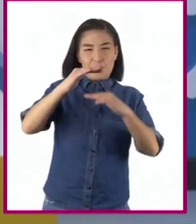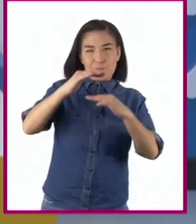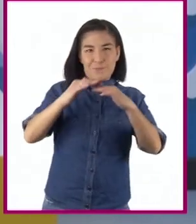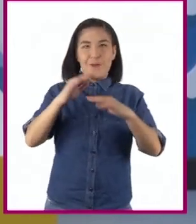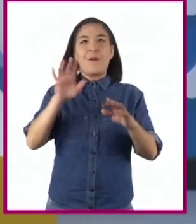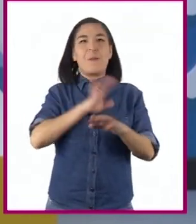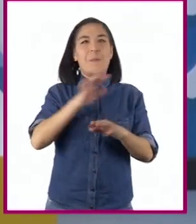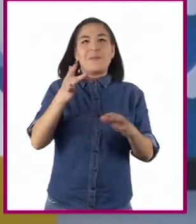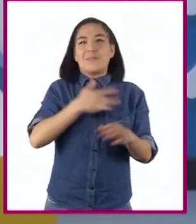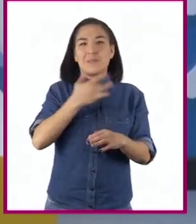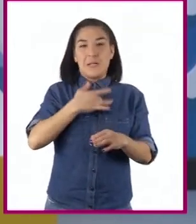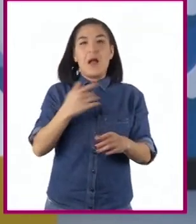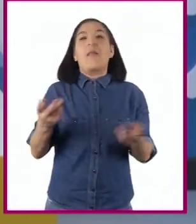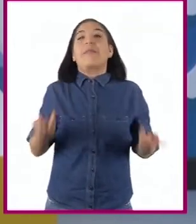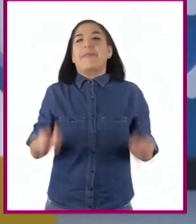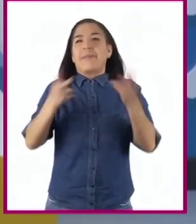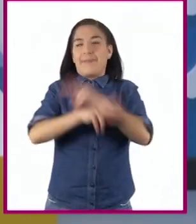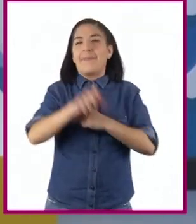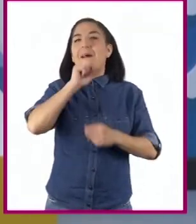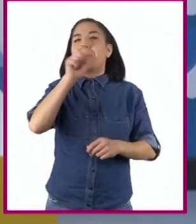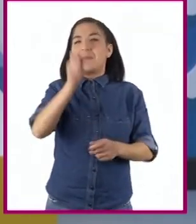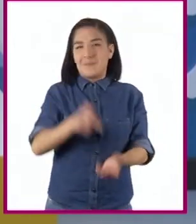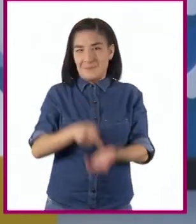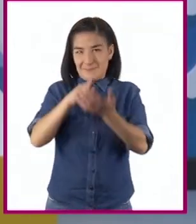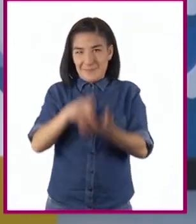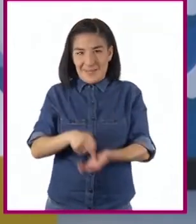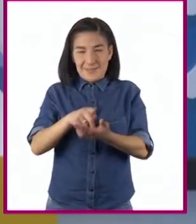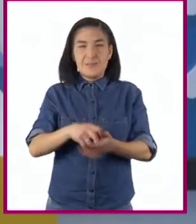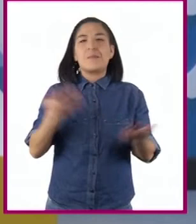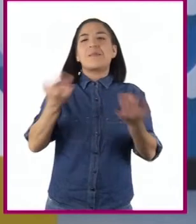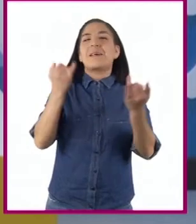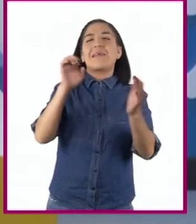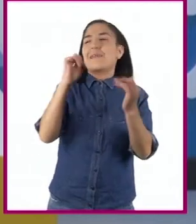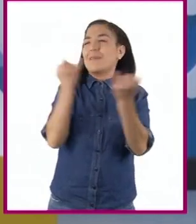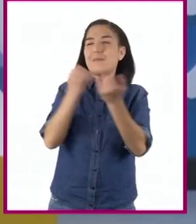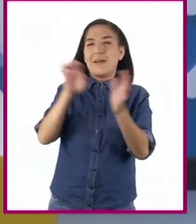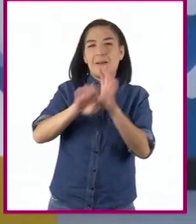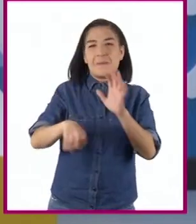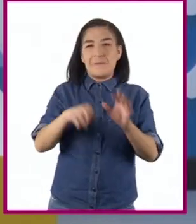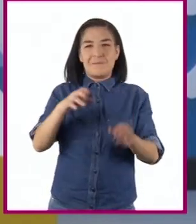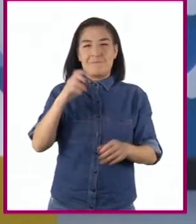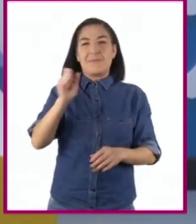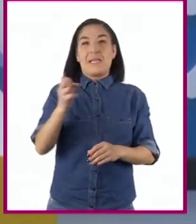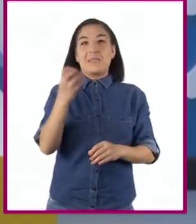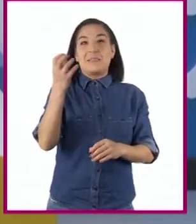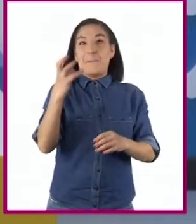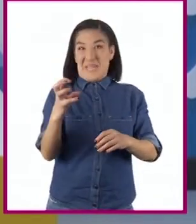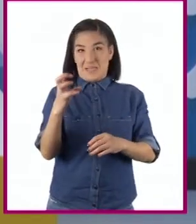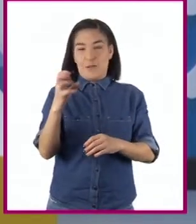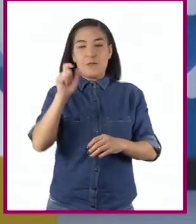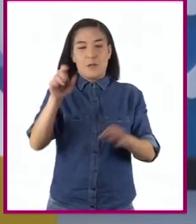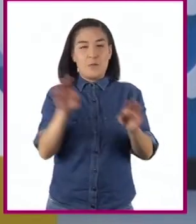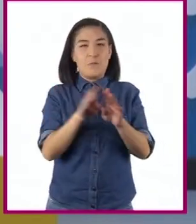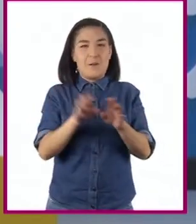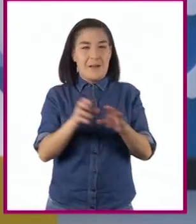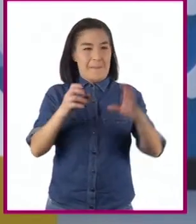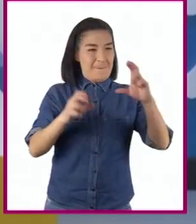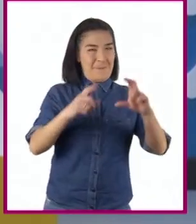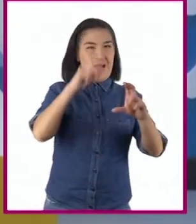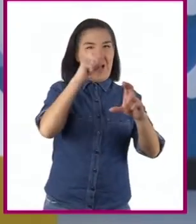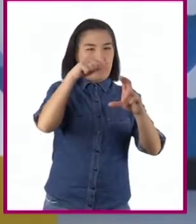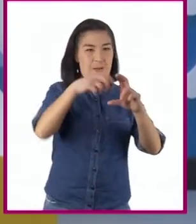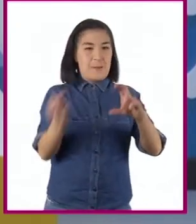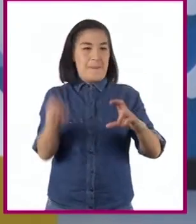se aplica en sentido contrario al peso. Es como cuando tratas de sumergir una pelota dentro de un recipiente con agua. Si